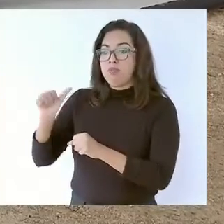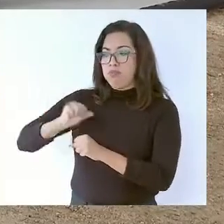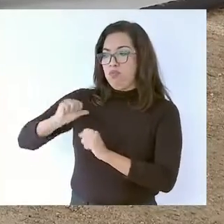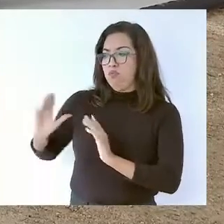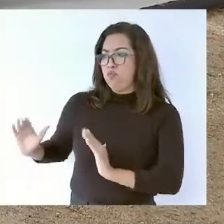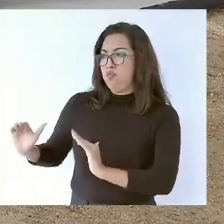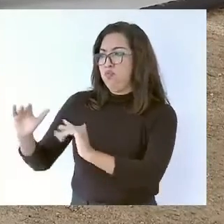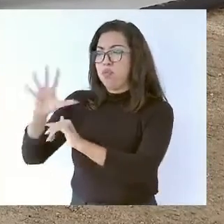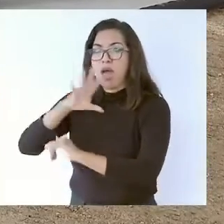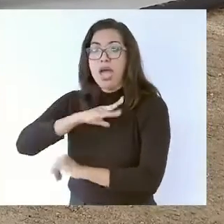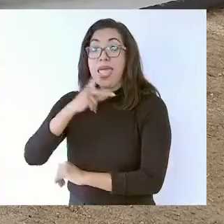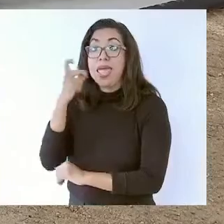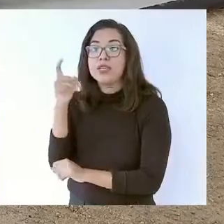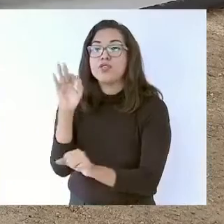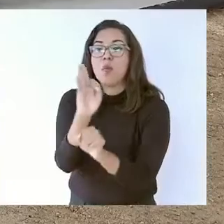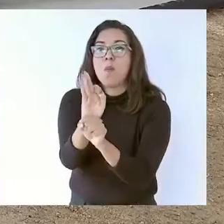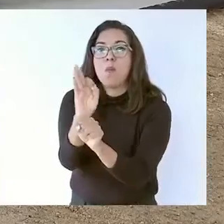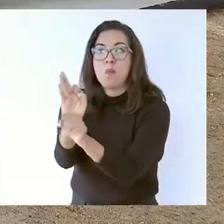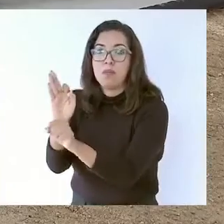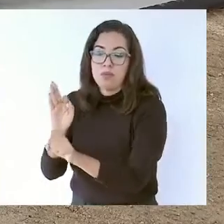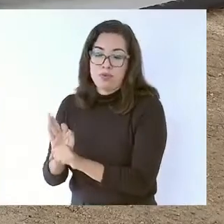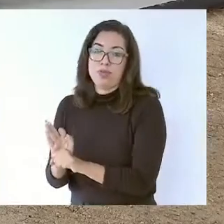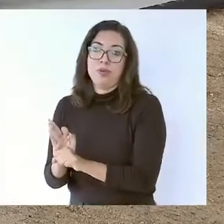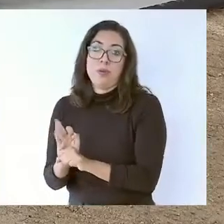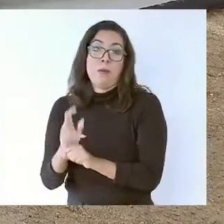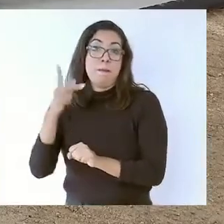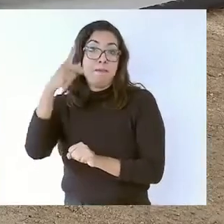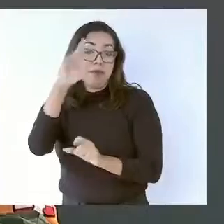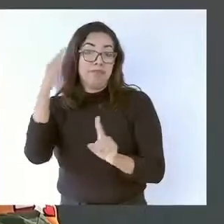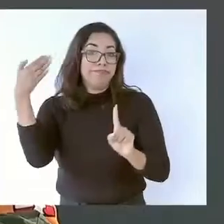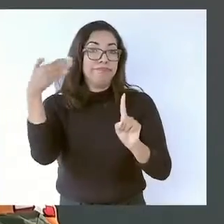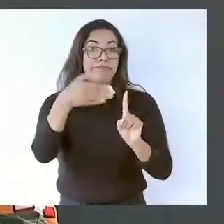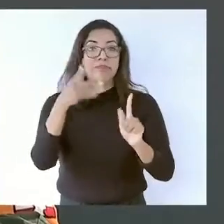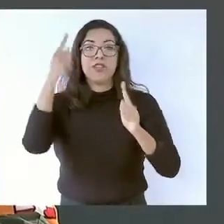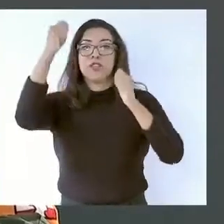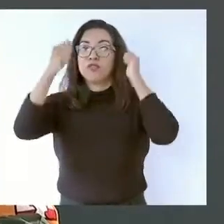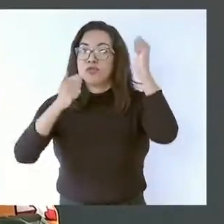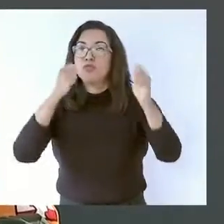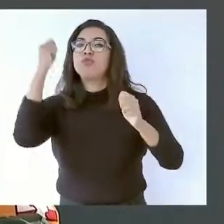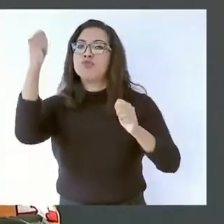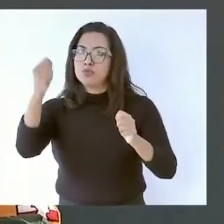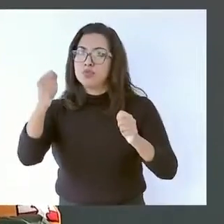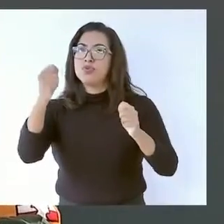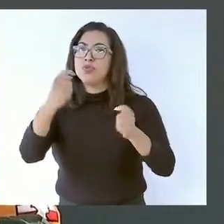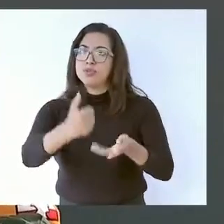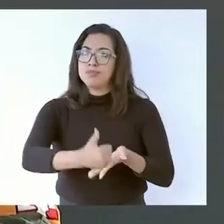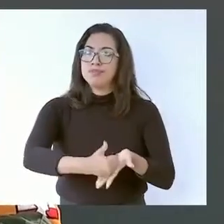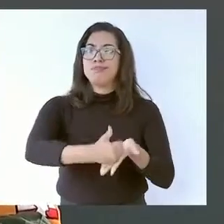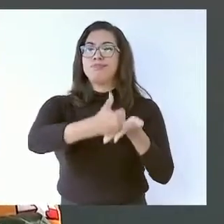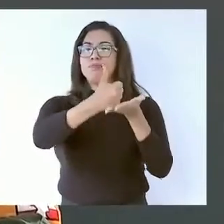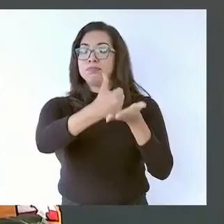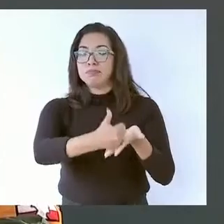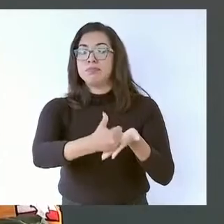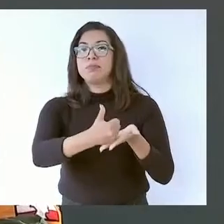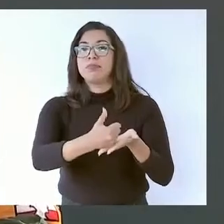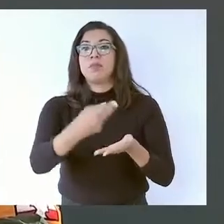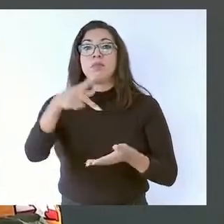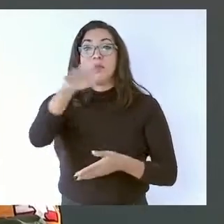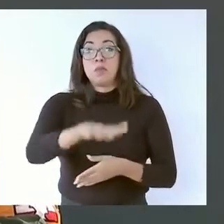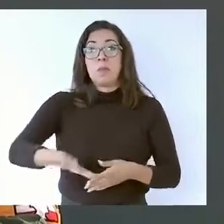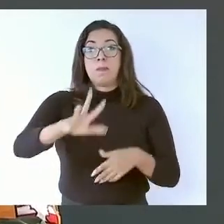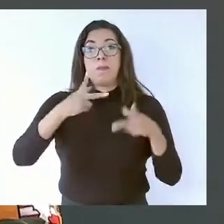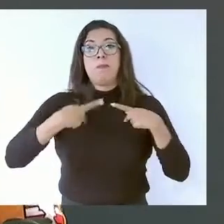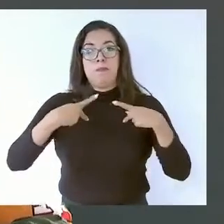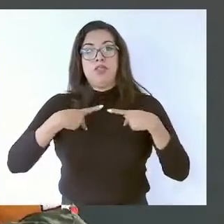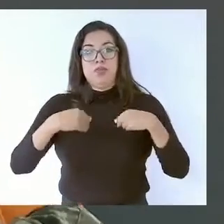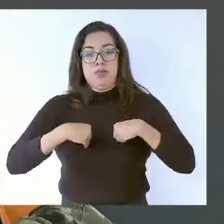preservando además la continuidad de la actividad turística y la menor afectación social y económica de los habitantes